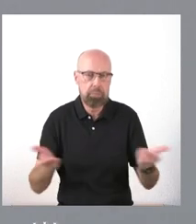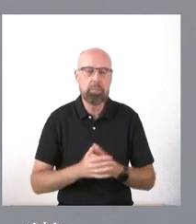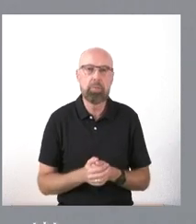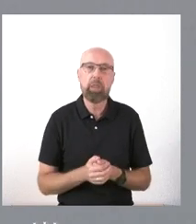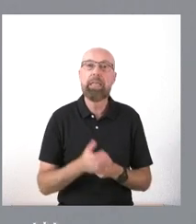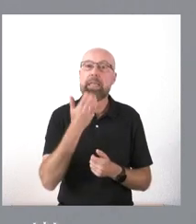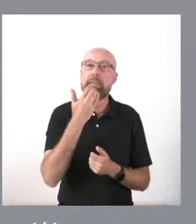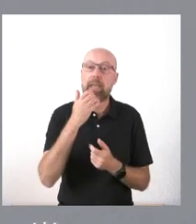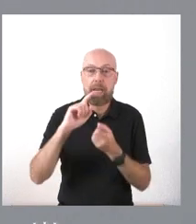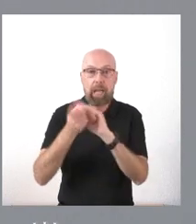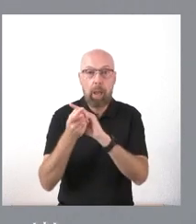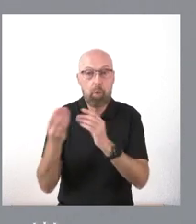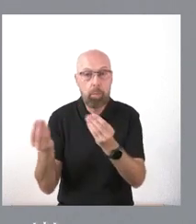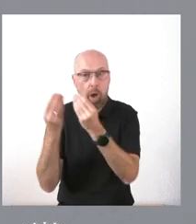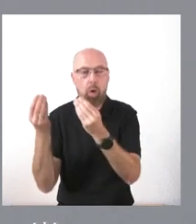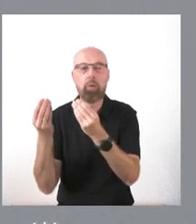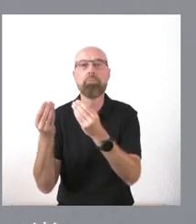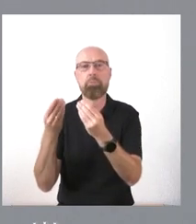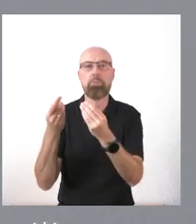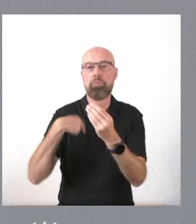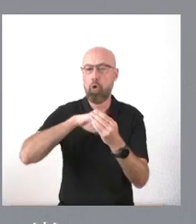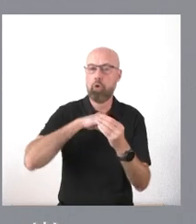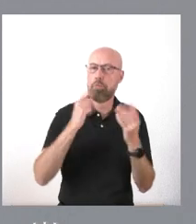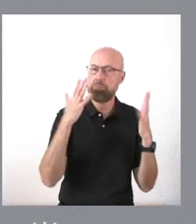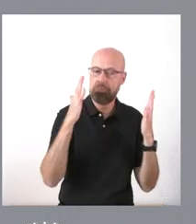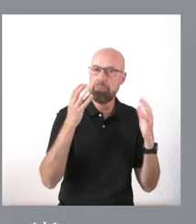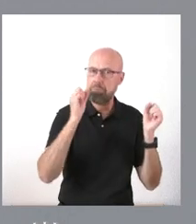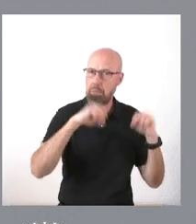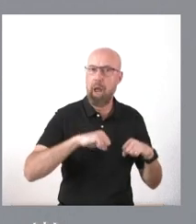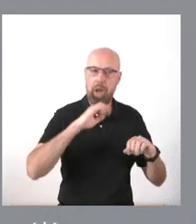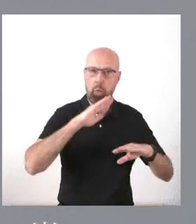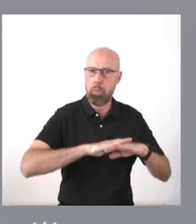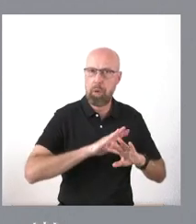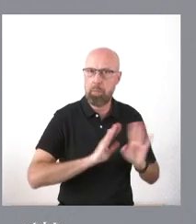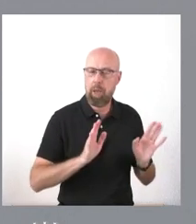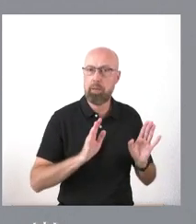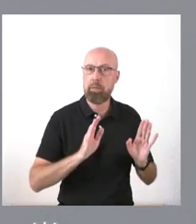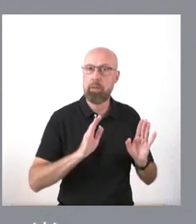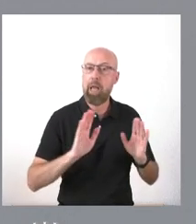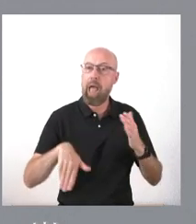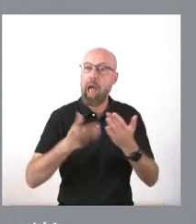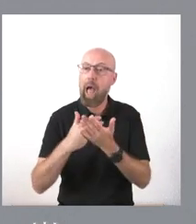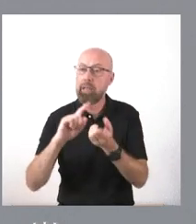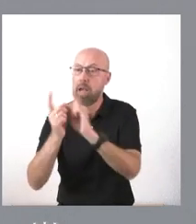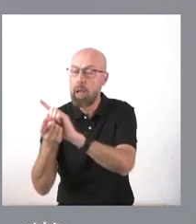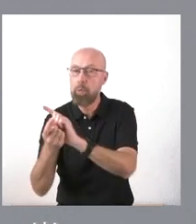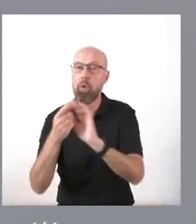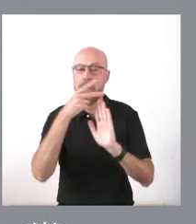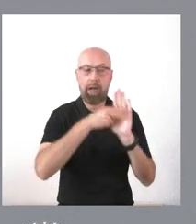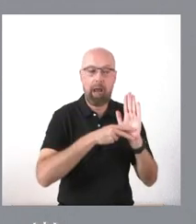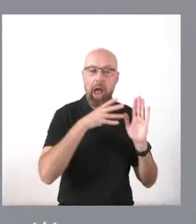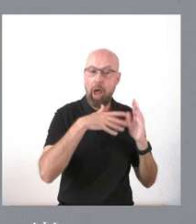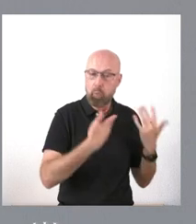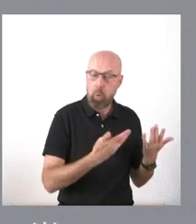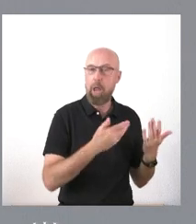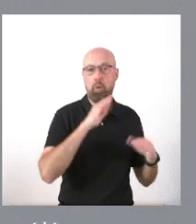ese cambio sea mejor nosotros lo aplaudiremos y lo aplicaremos y entre tanto pues lo que haremos es aplicar la legislación que está actualmente en vigor que